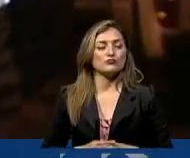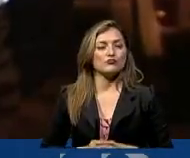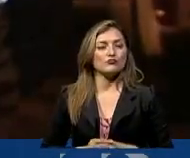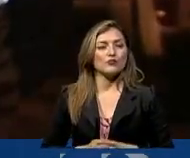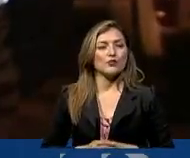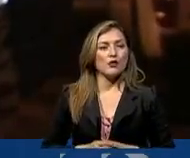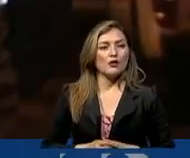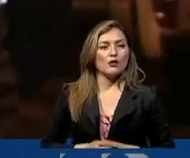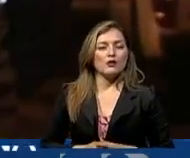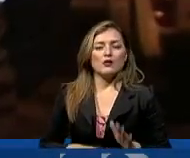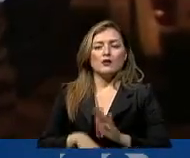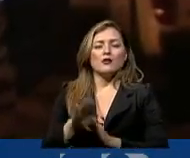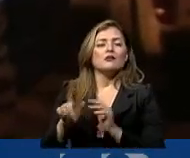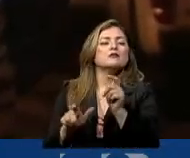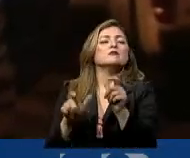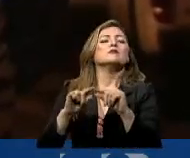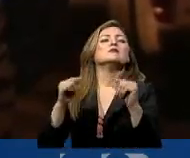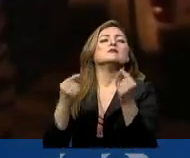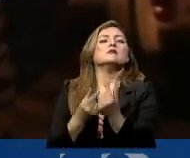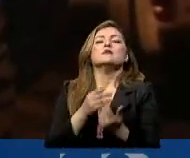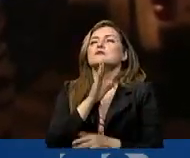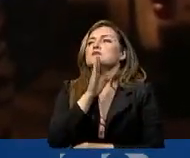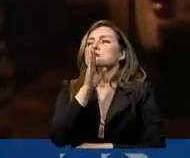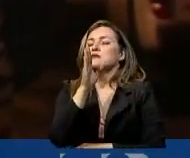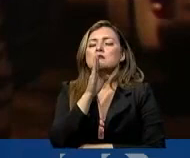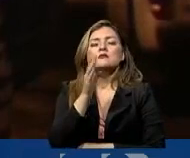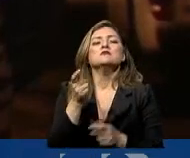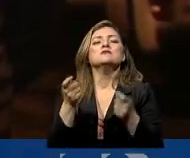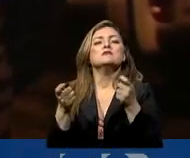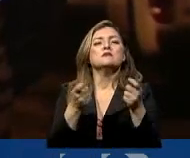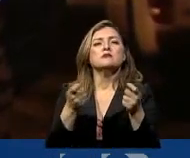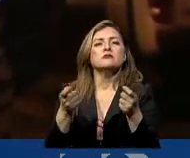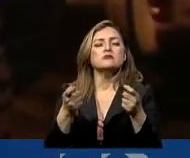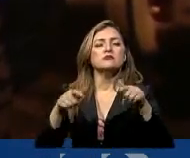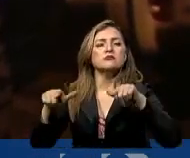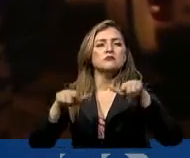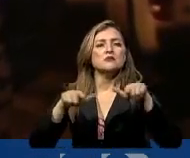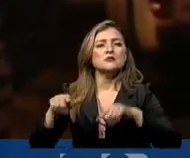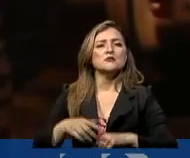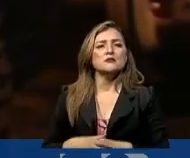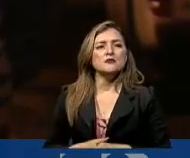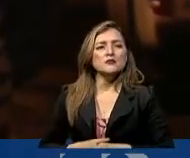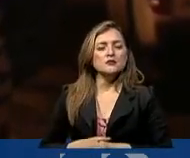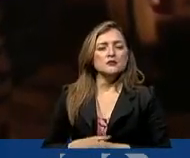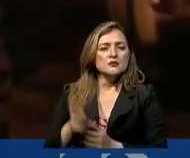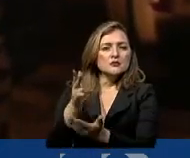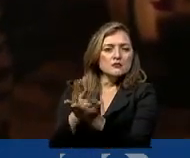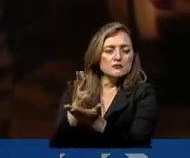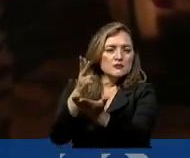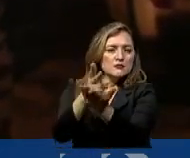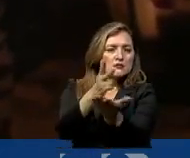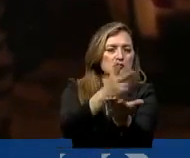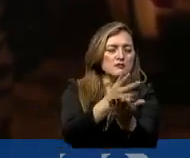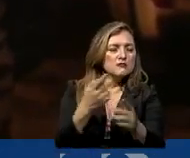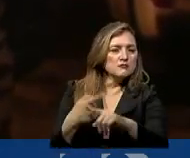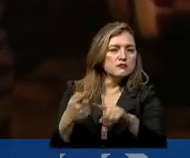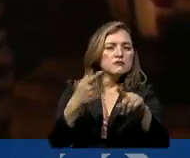En su mayoría, siempre operaban en el sector de los corredores viales. Inclusive